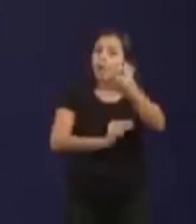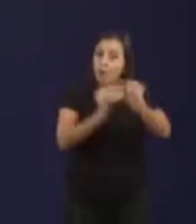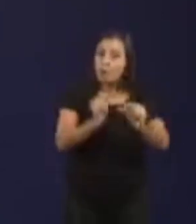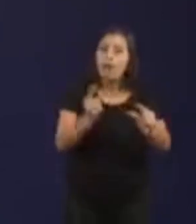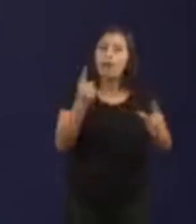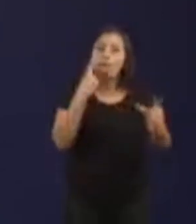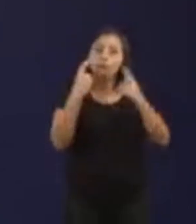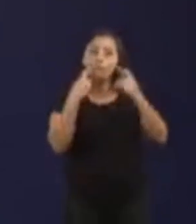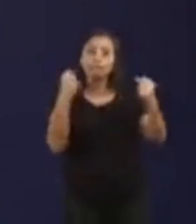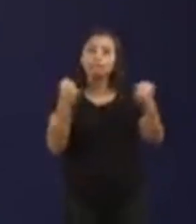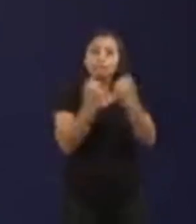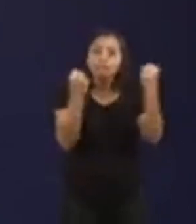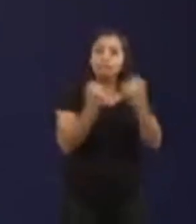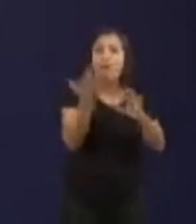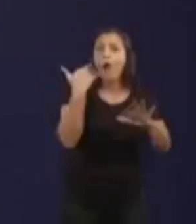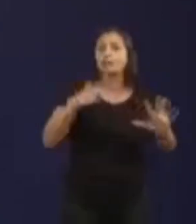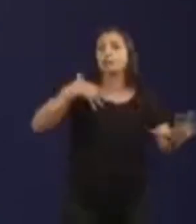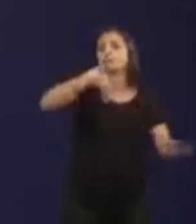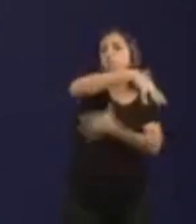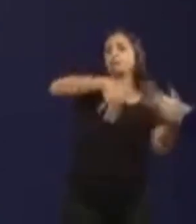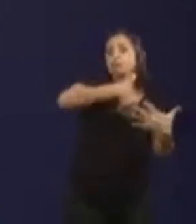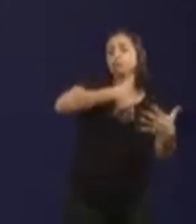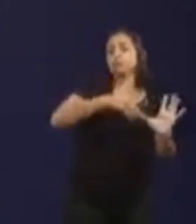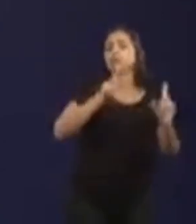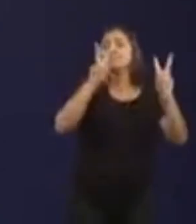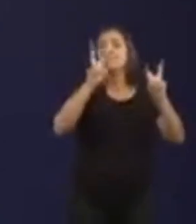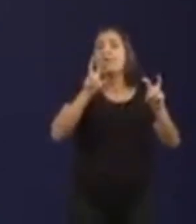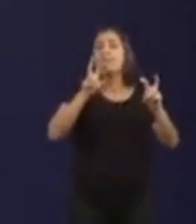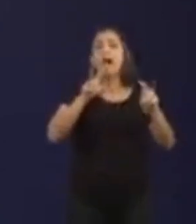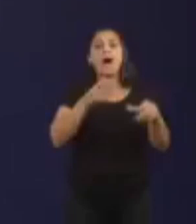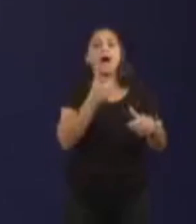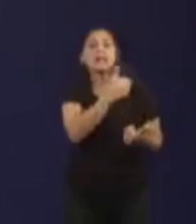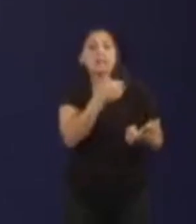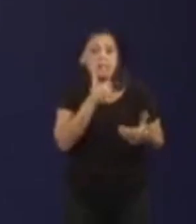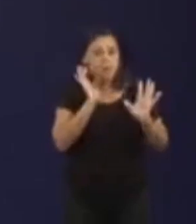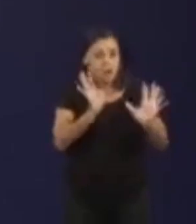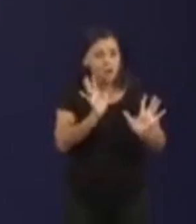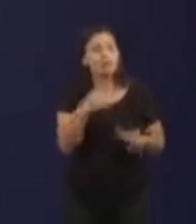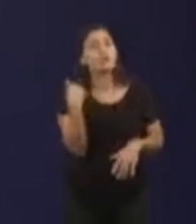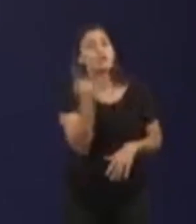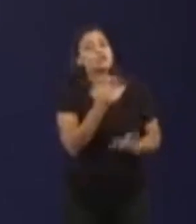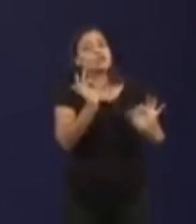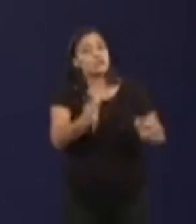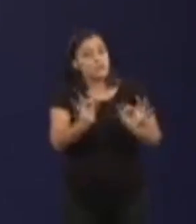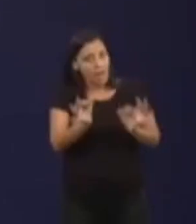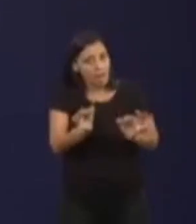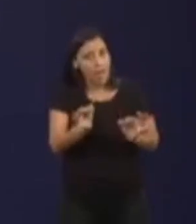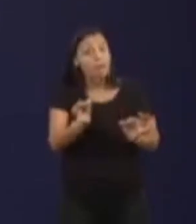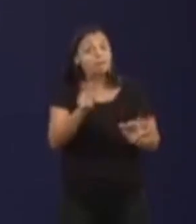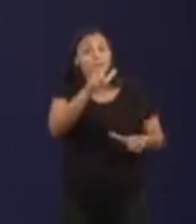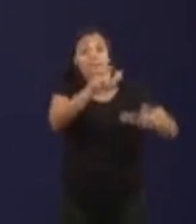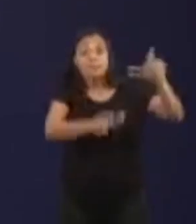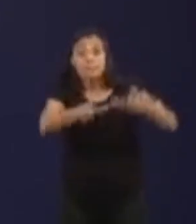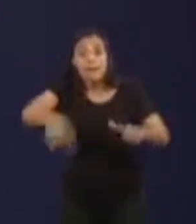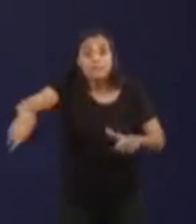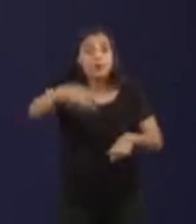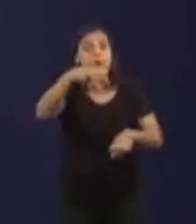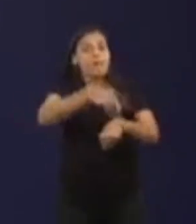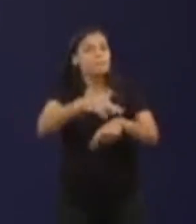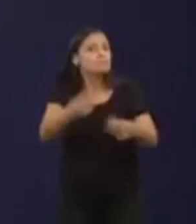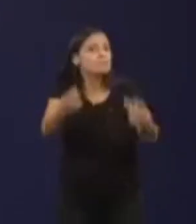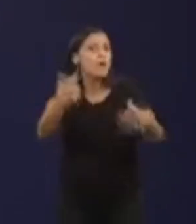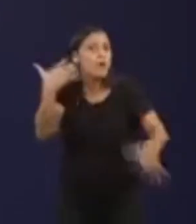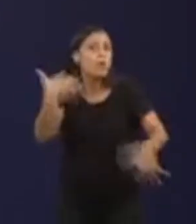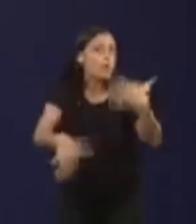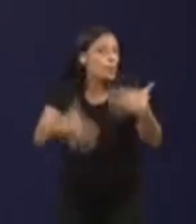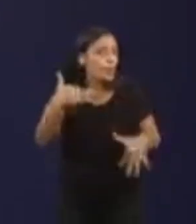el el desorden que encontramos entendiendo que los que efectivamente necesitan sus medicamentos a través de